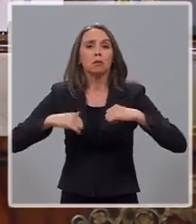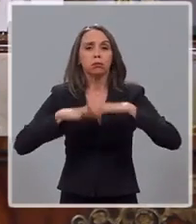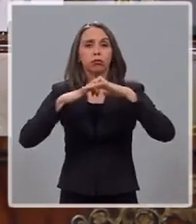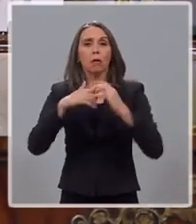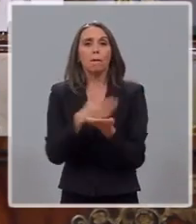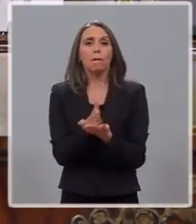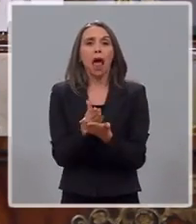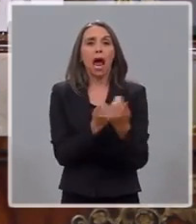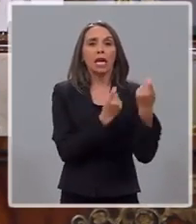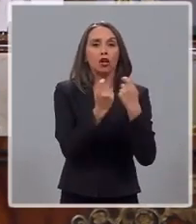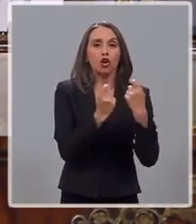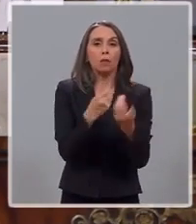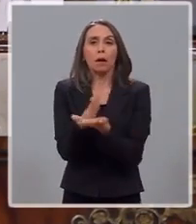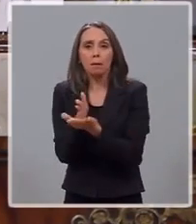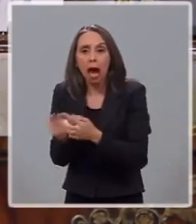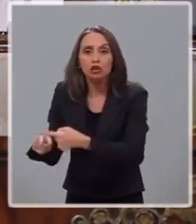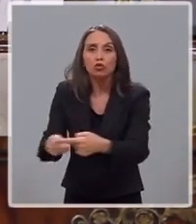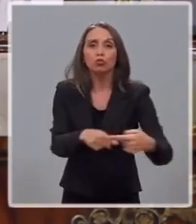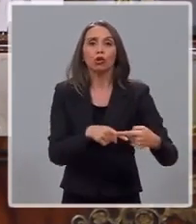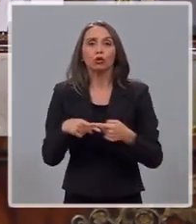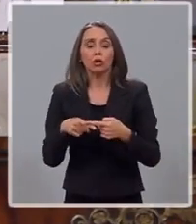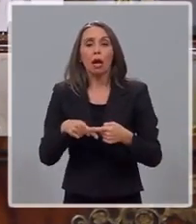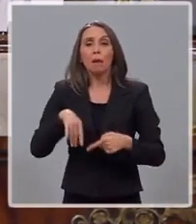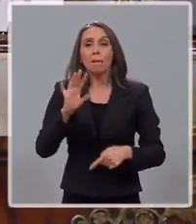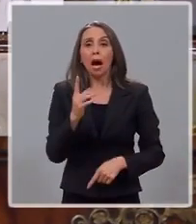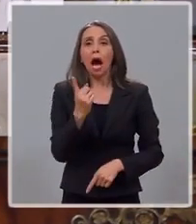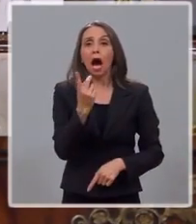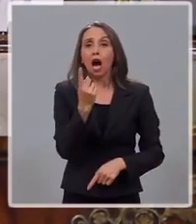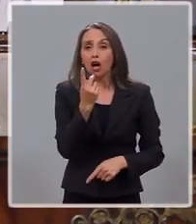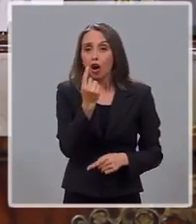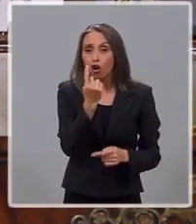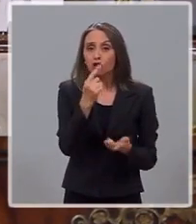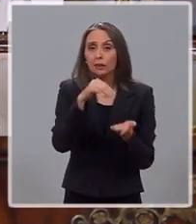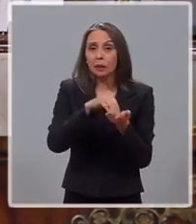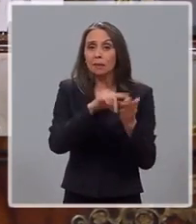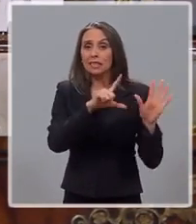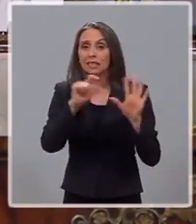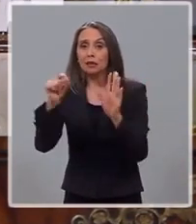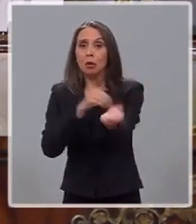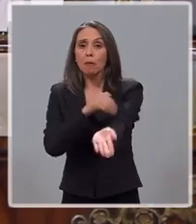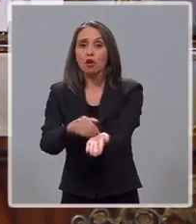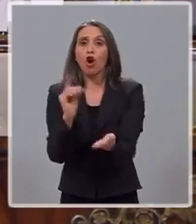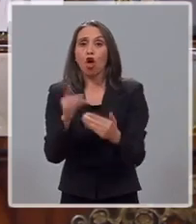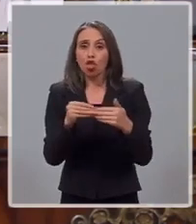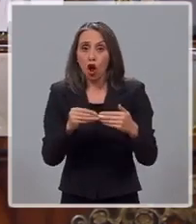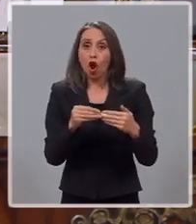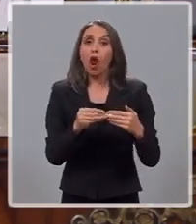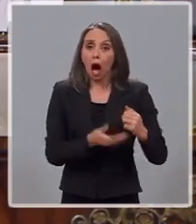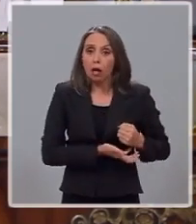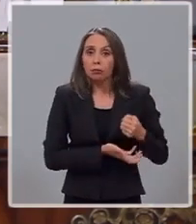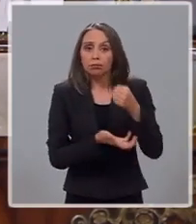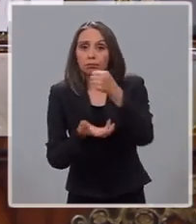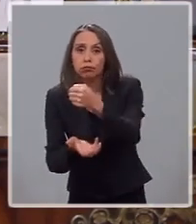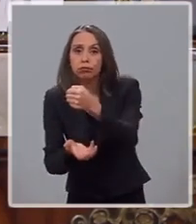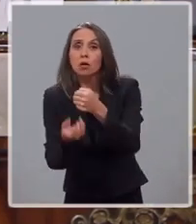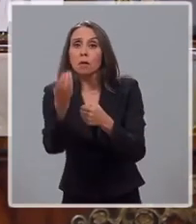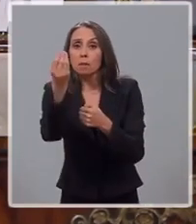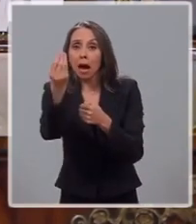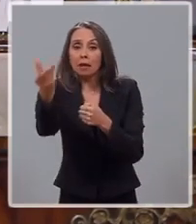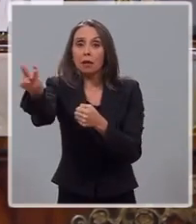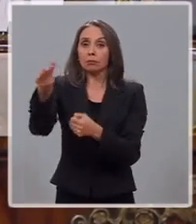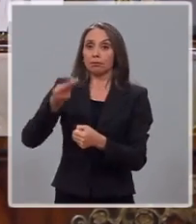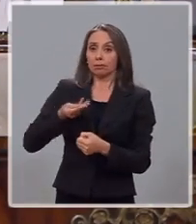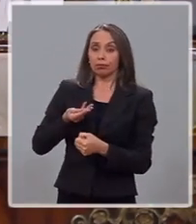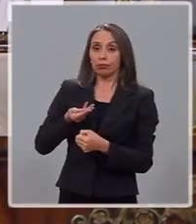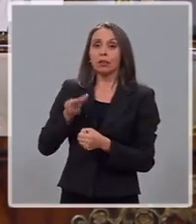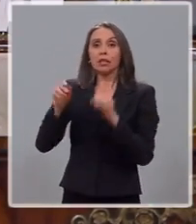plan económico y social que involucra más de 11 mil 700 millones de dólares para proveer los recursos a